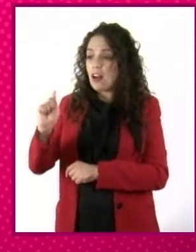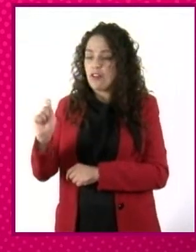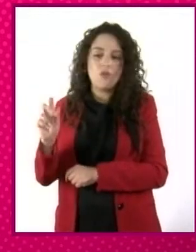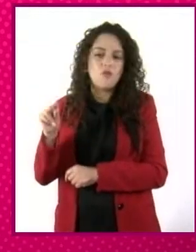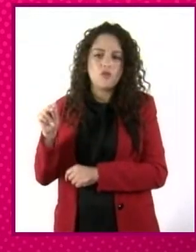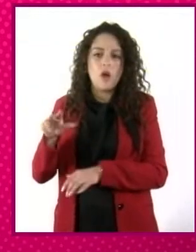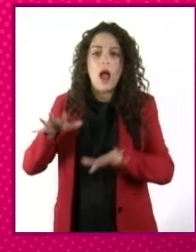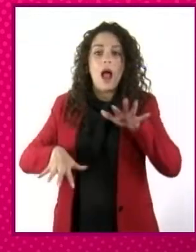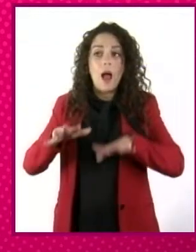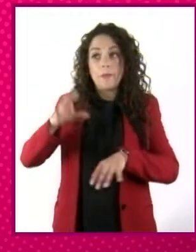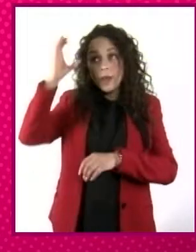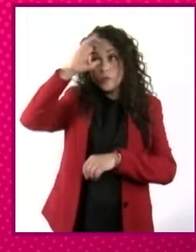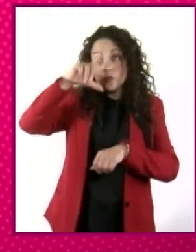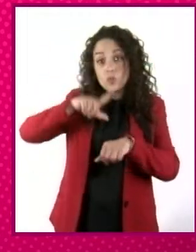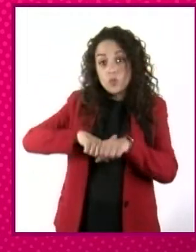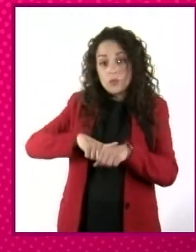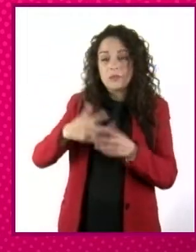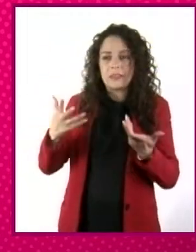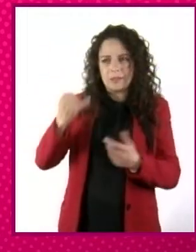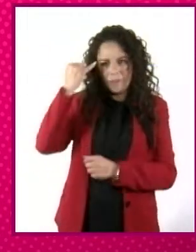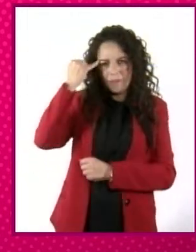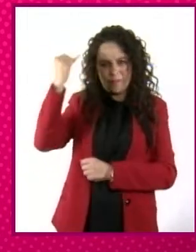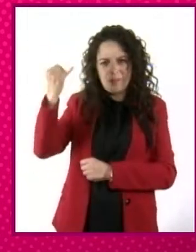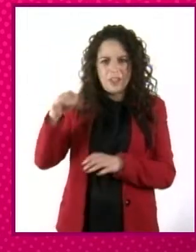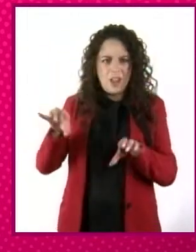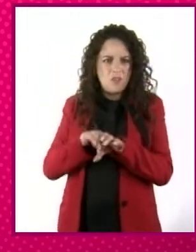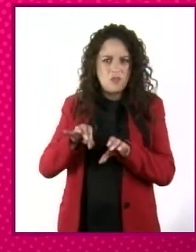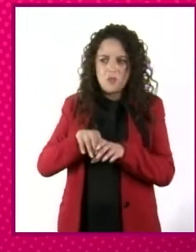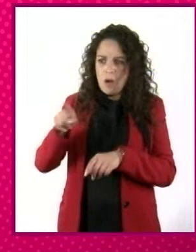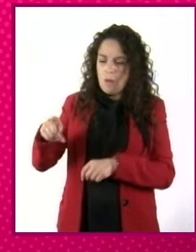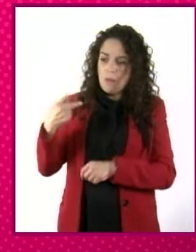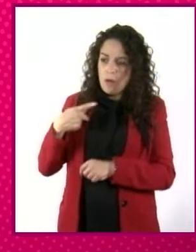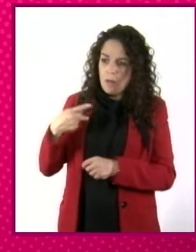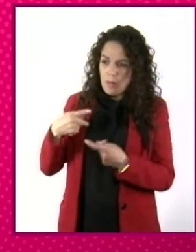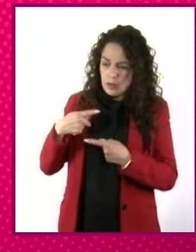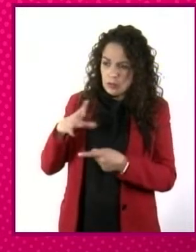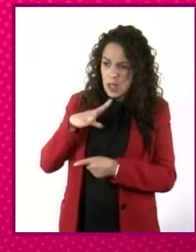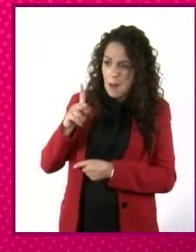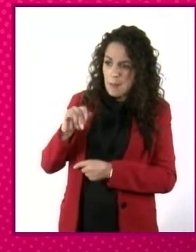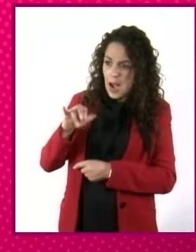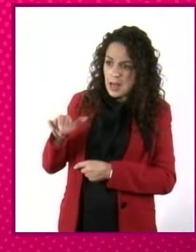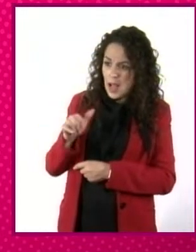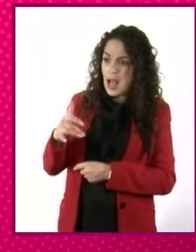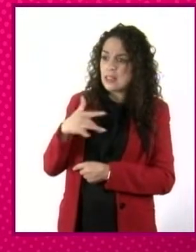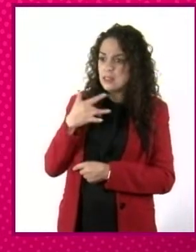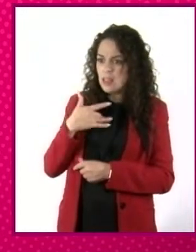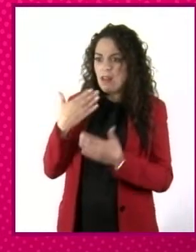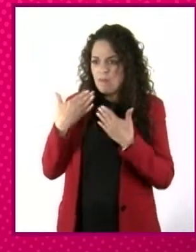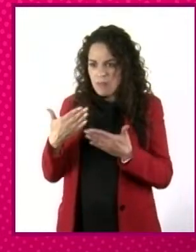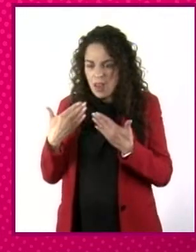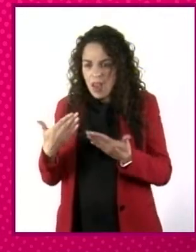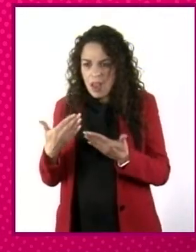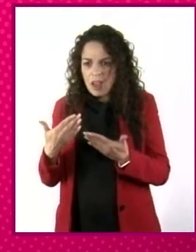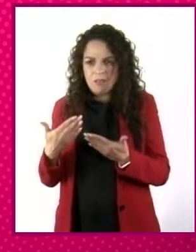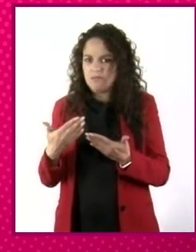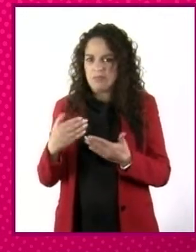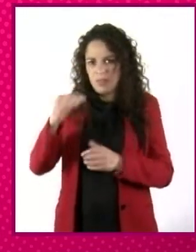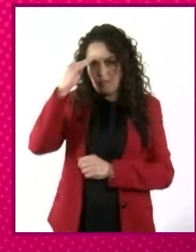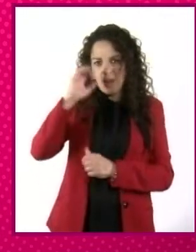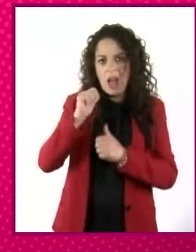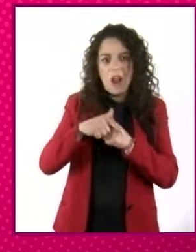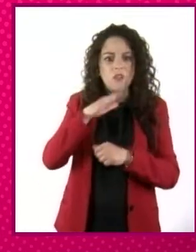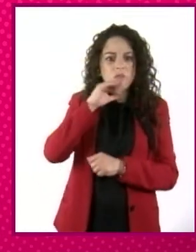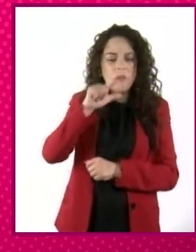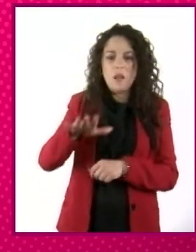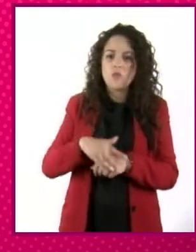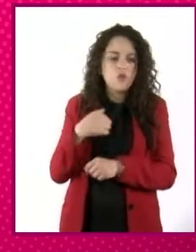se sobrevalora la idea de estar en pareja, y hay veces que las personas no se sienten como suficientes o piensan que tienen algo malo porque no están en